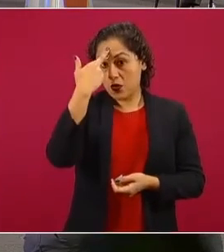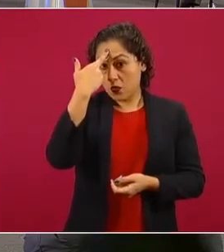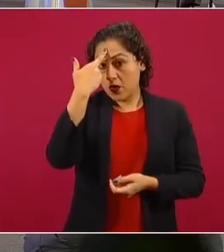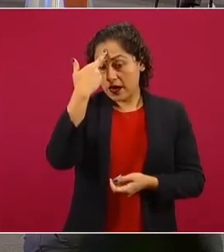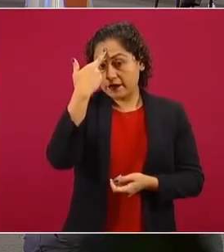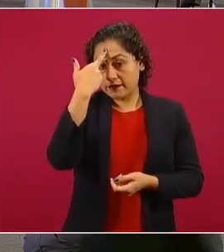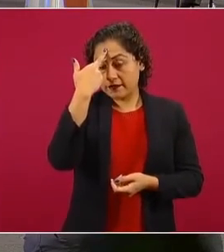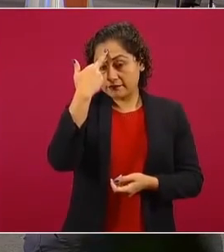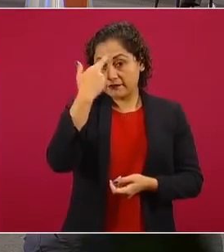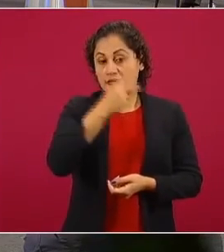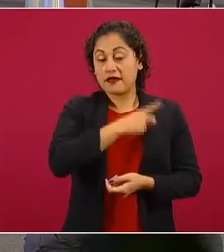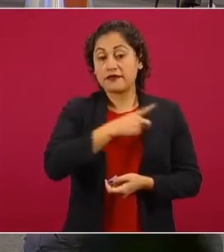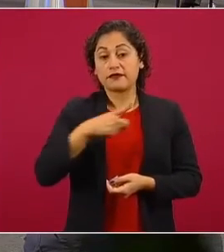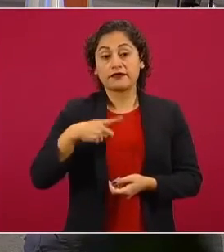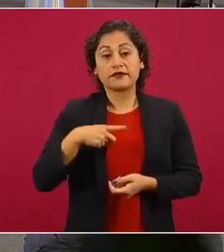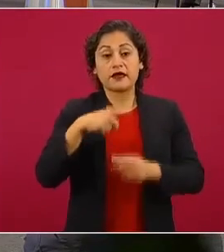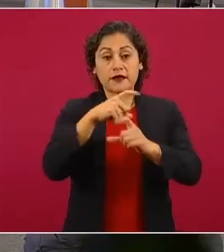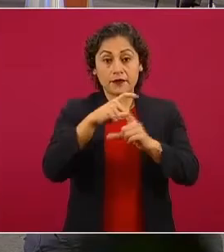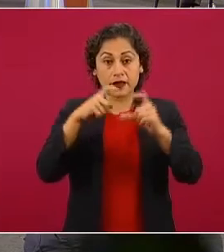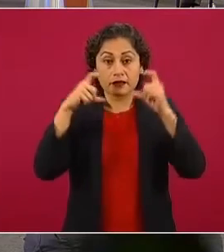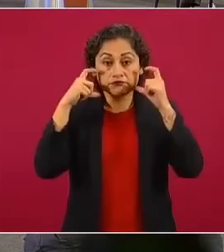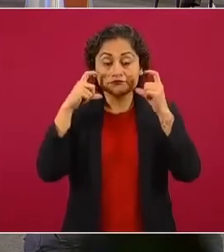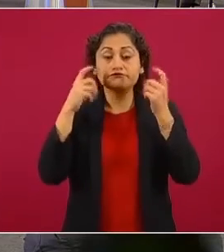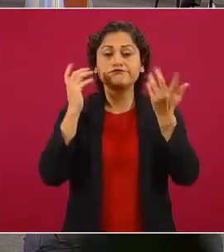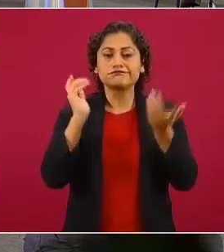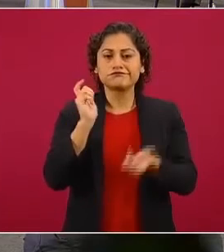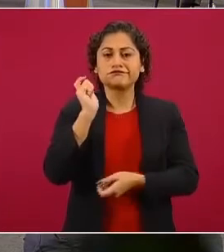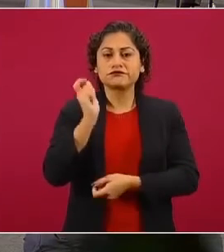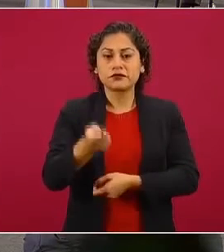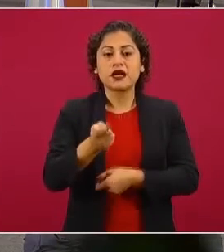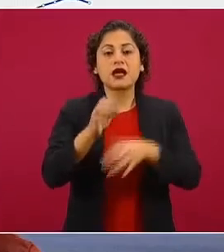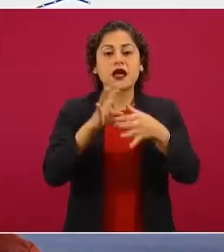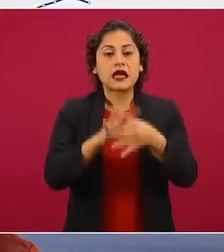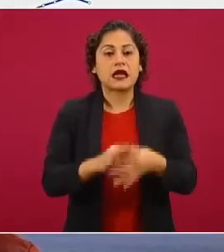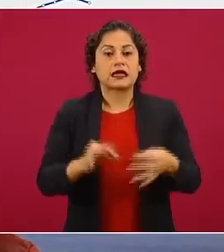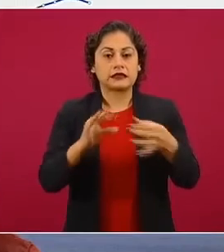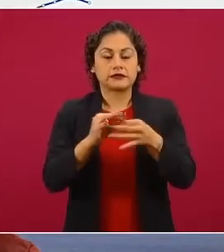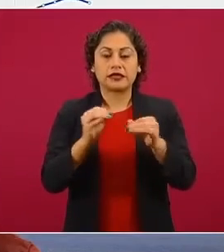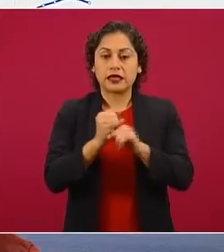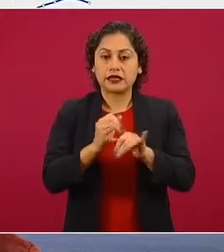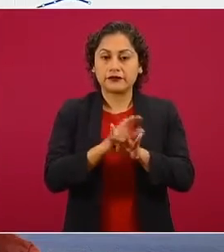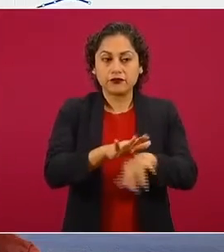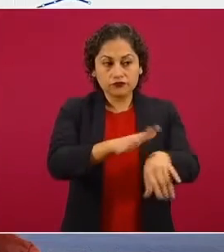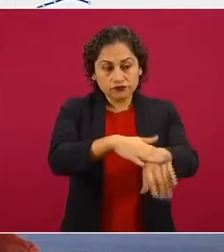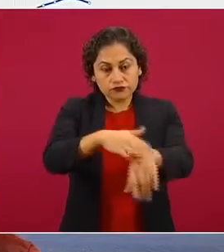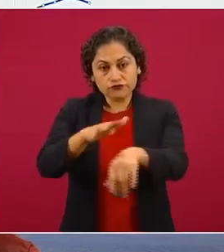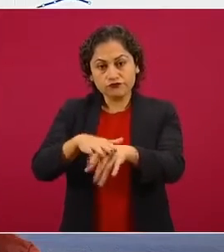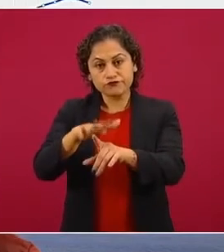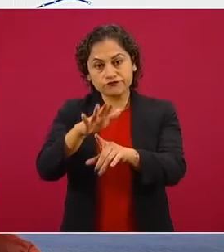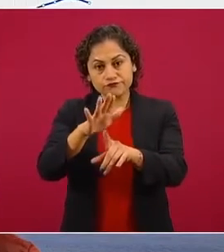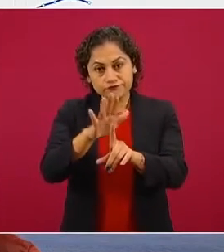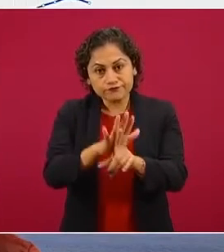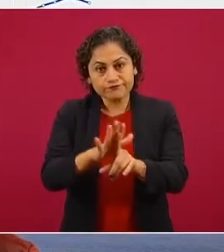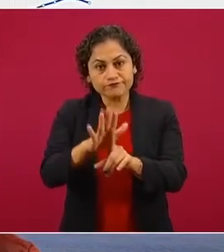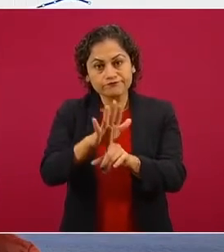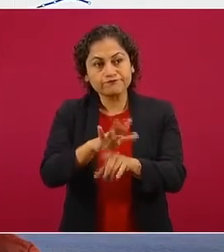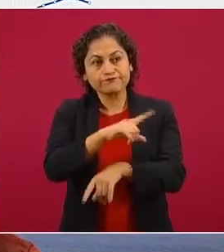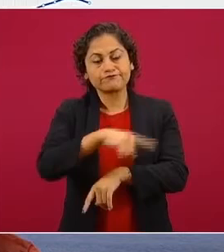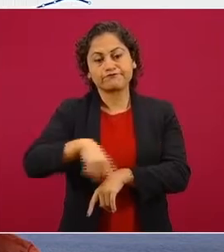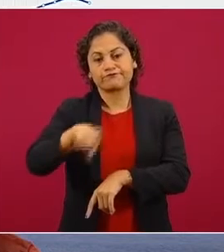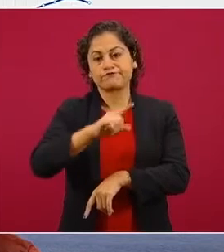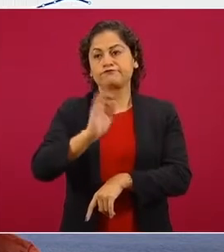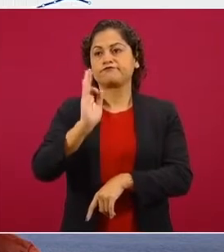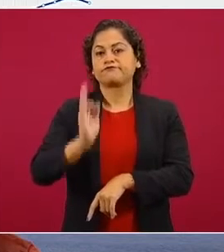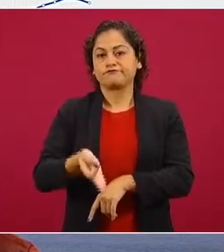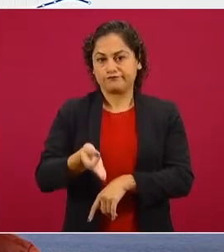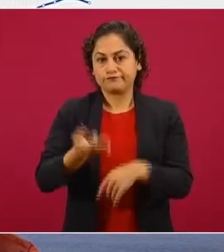de cubrebocas deben ser inducidas con información, con persuasión, con convencimiento. No tiene mucho sentido y